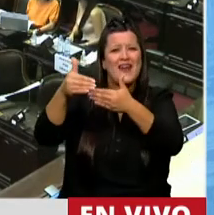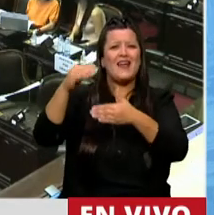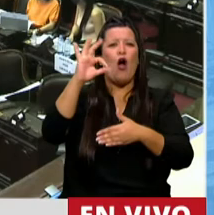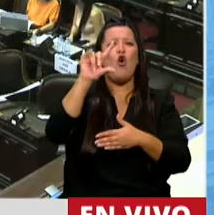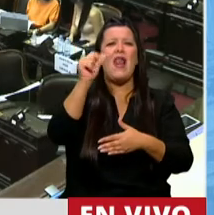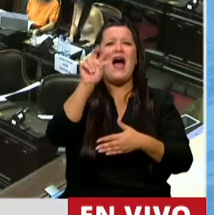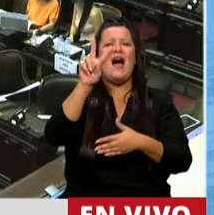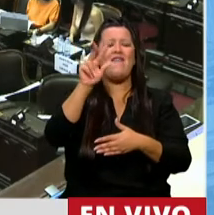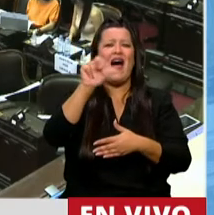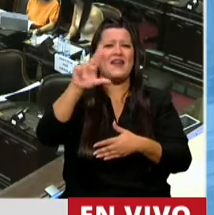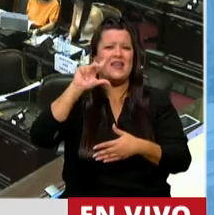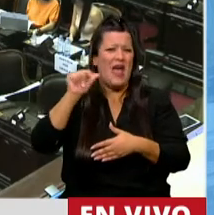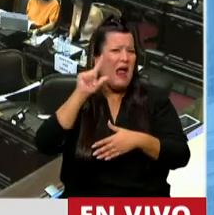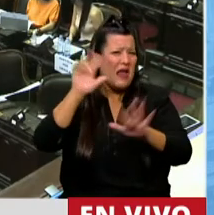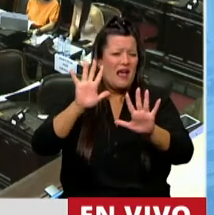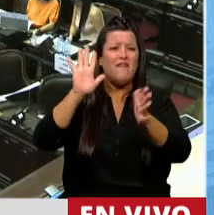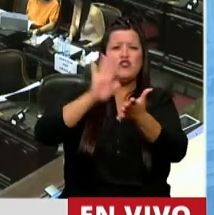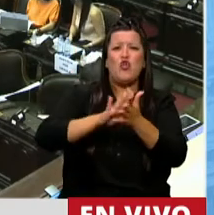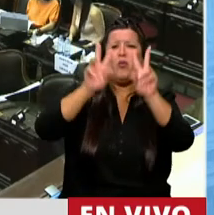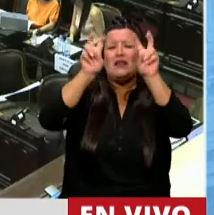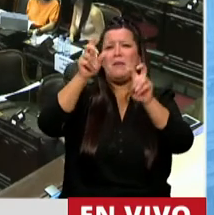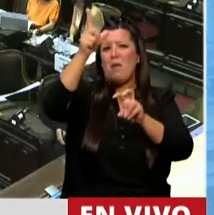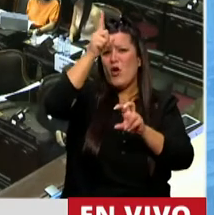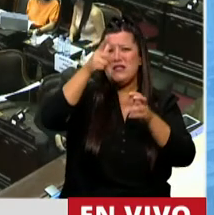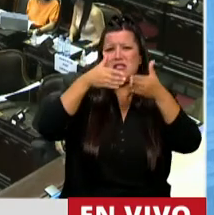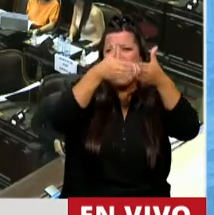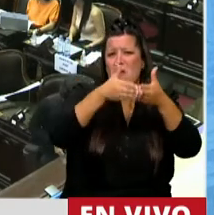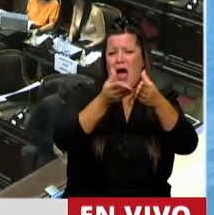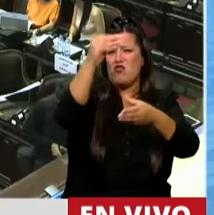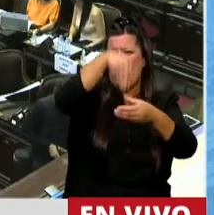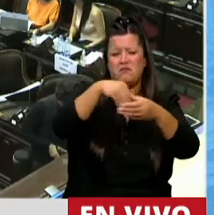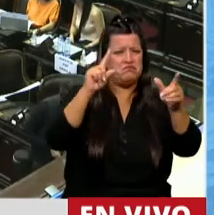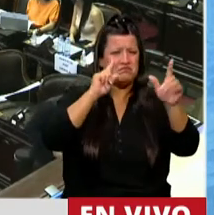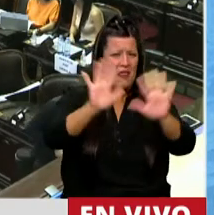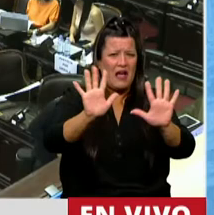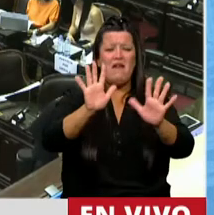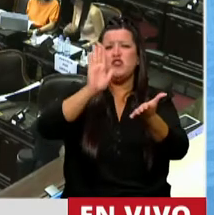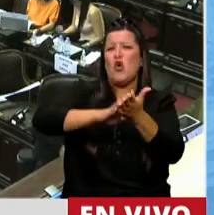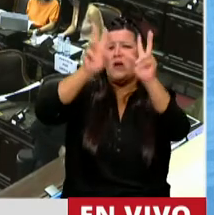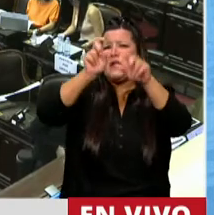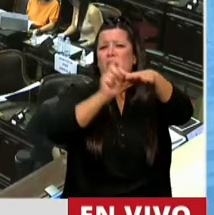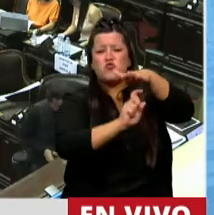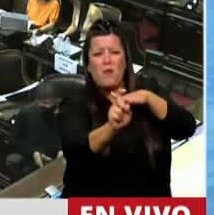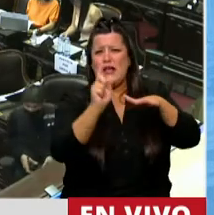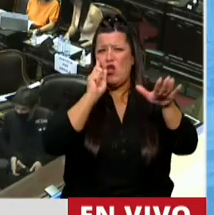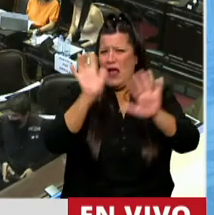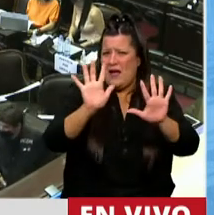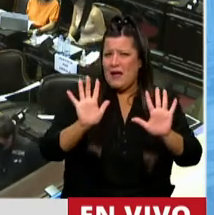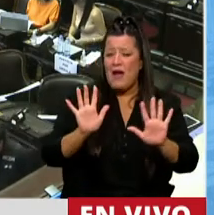con la Armada, que no tenía nada que ver con la actividad submarina, pero